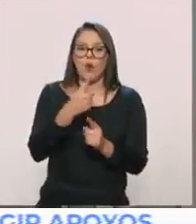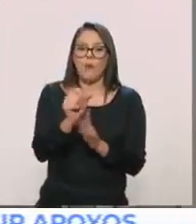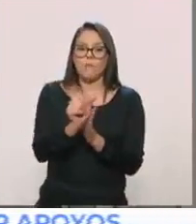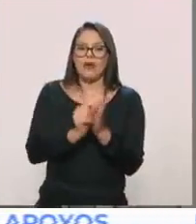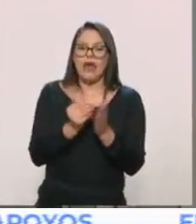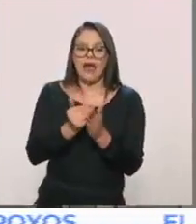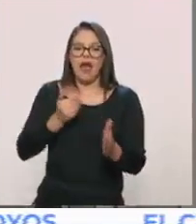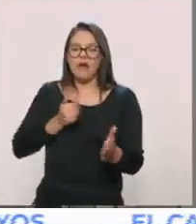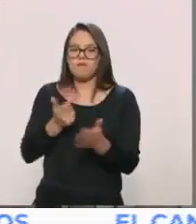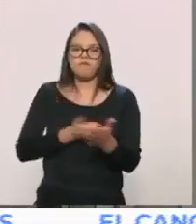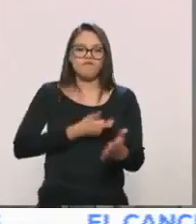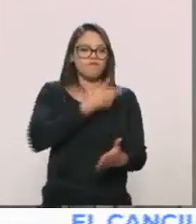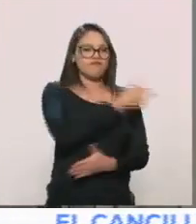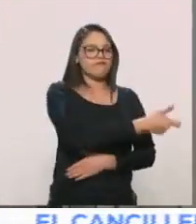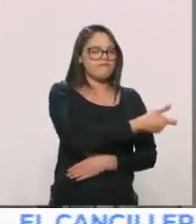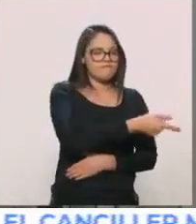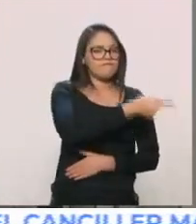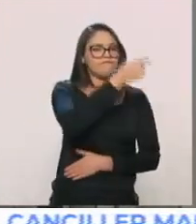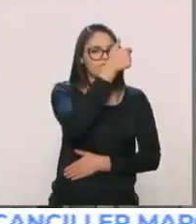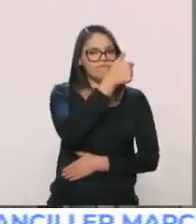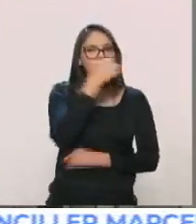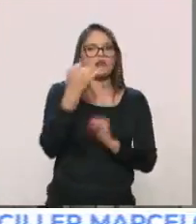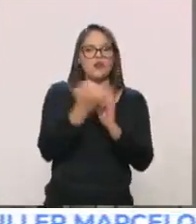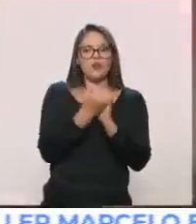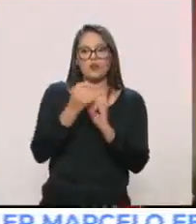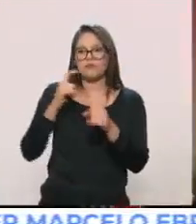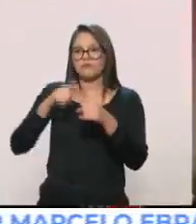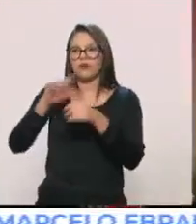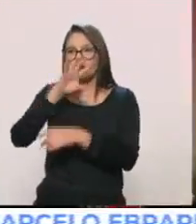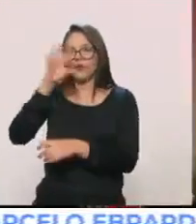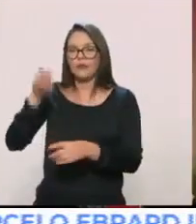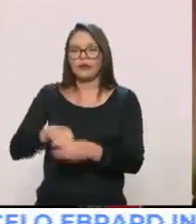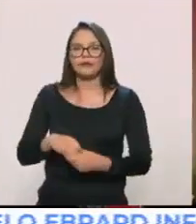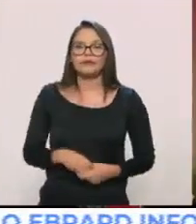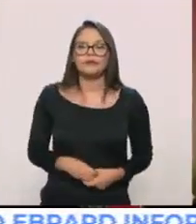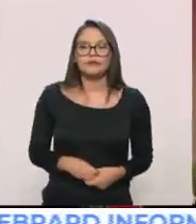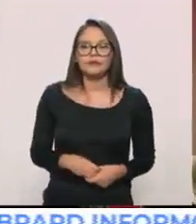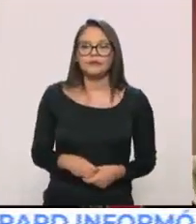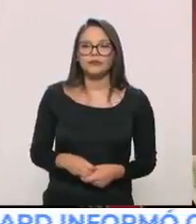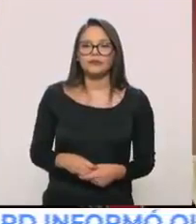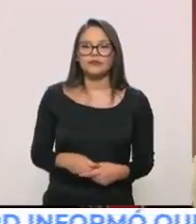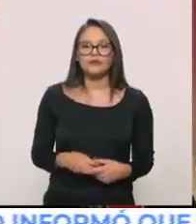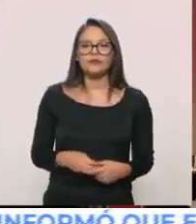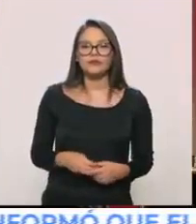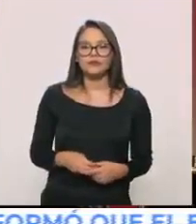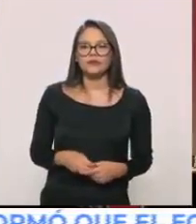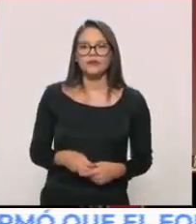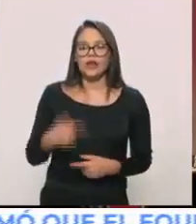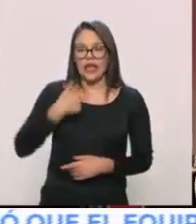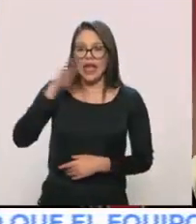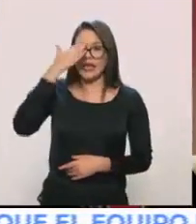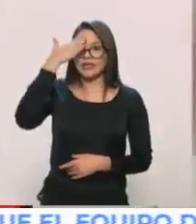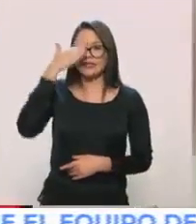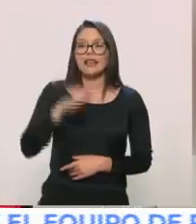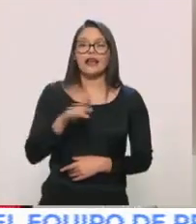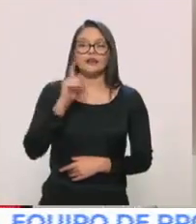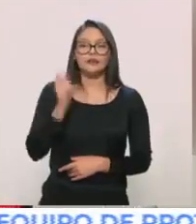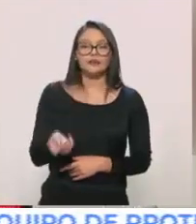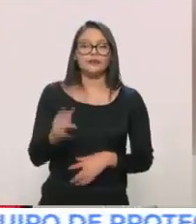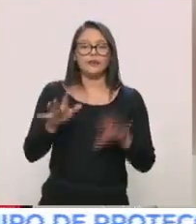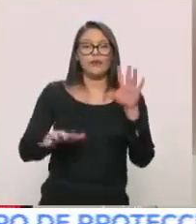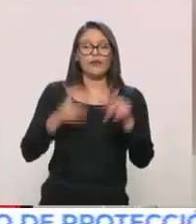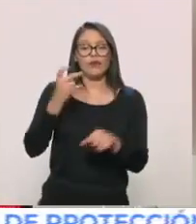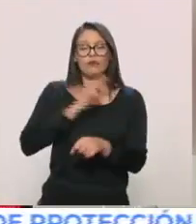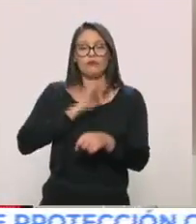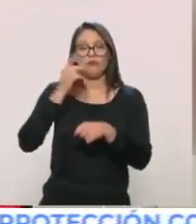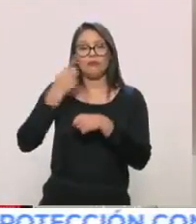adicionales de acuerdo con los contratos colectivos de cada institución. Sabemos que los elementos de riesgo